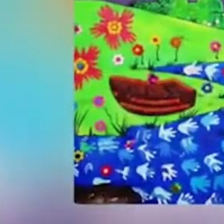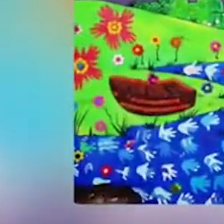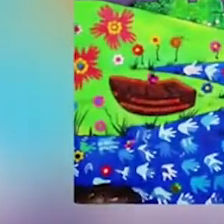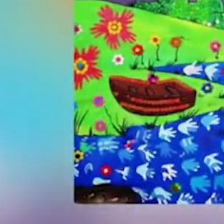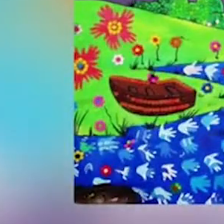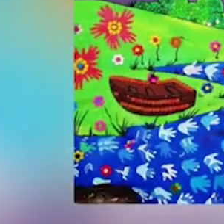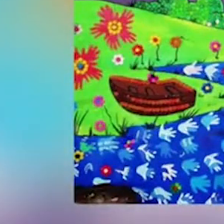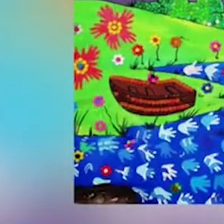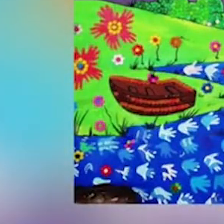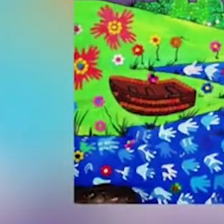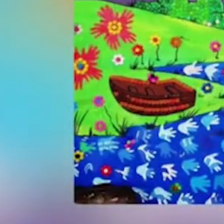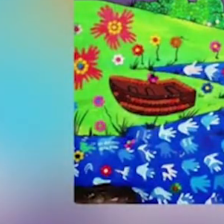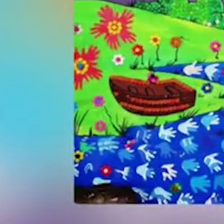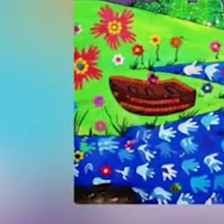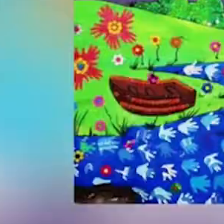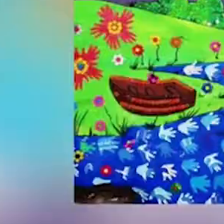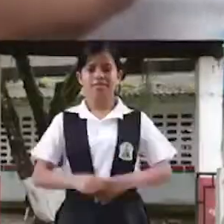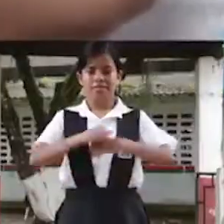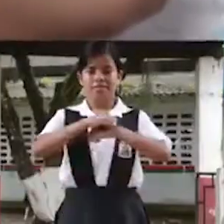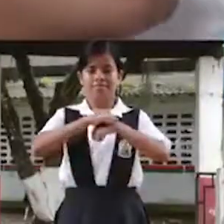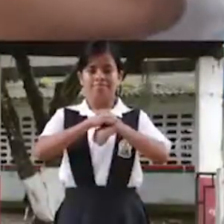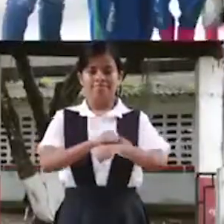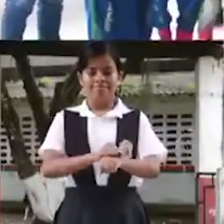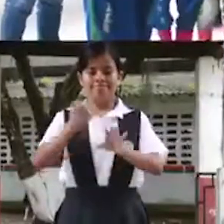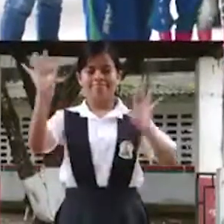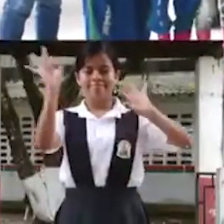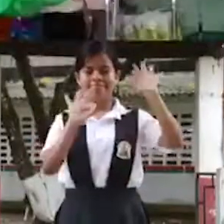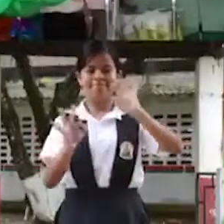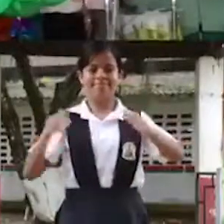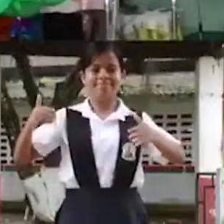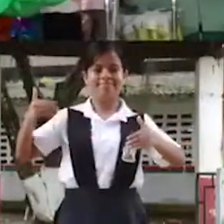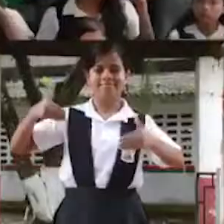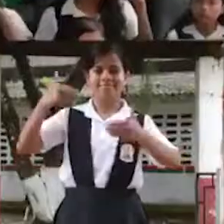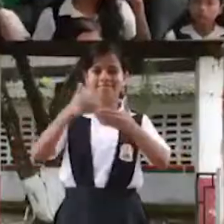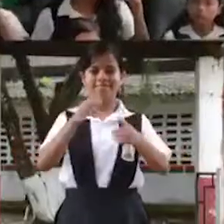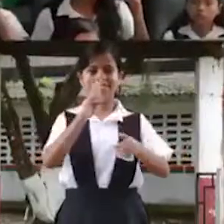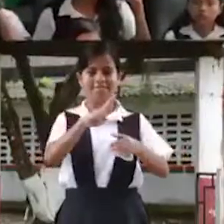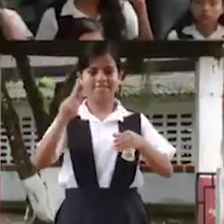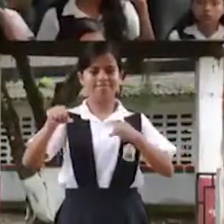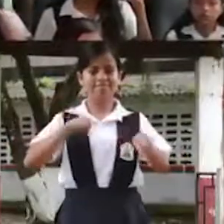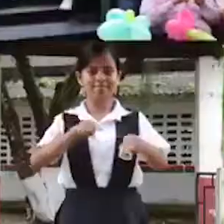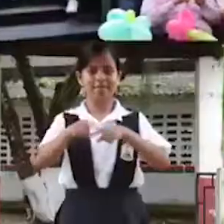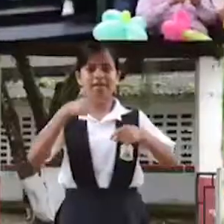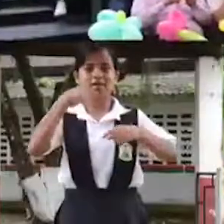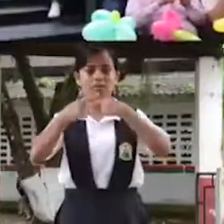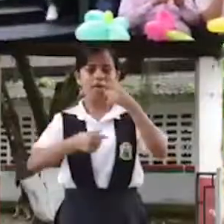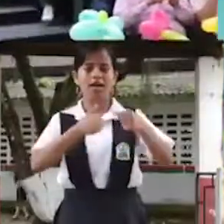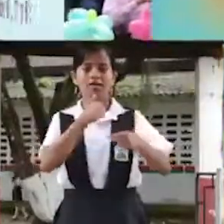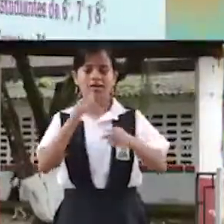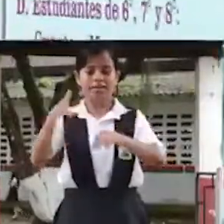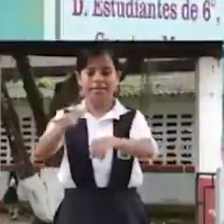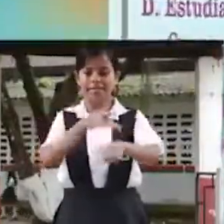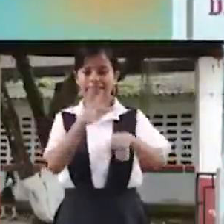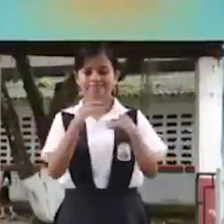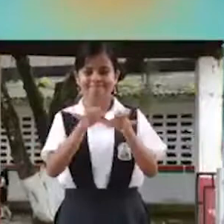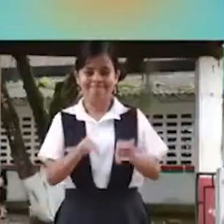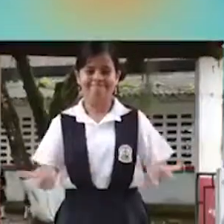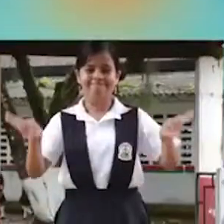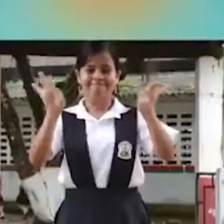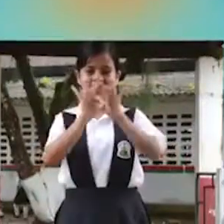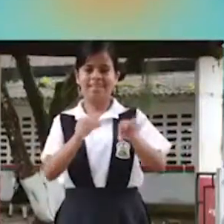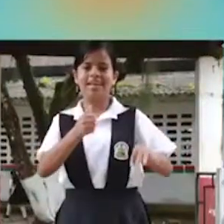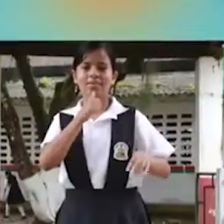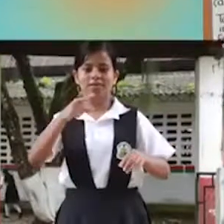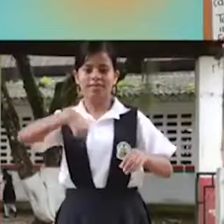servicios de Florencia Cerva. 22ª versión del concurso municipal El Cuento del Agua. Participa en las